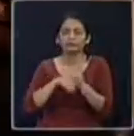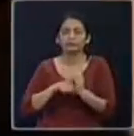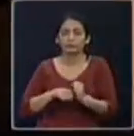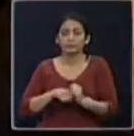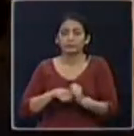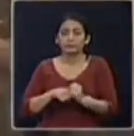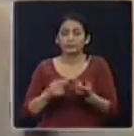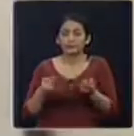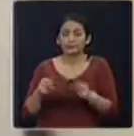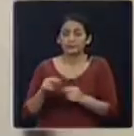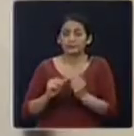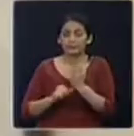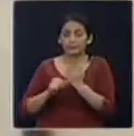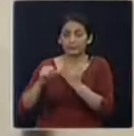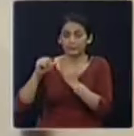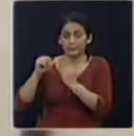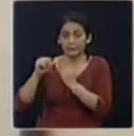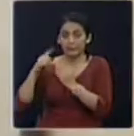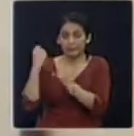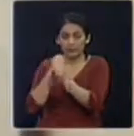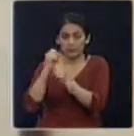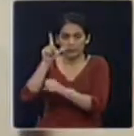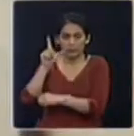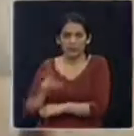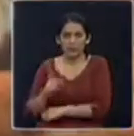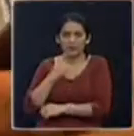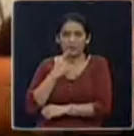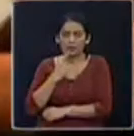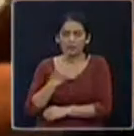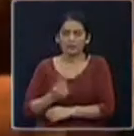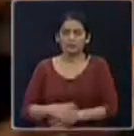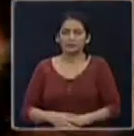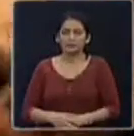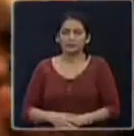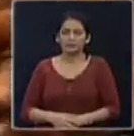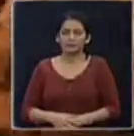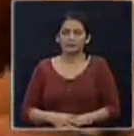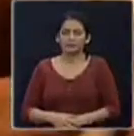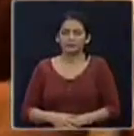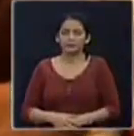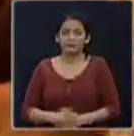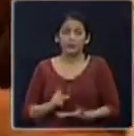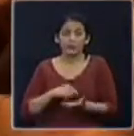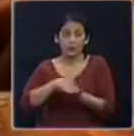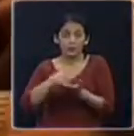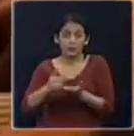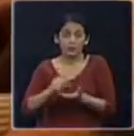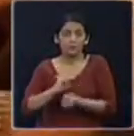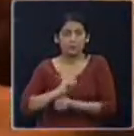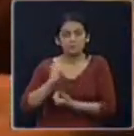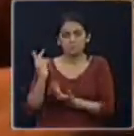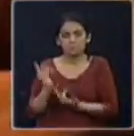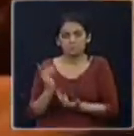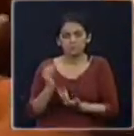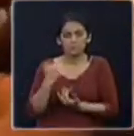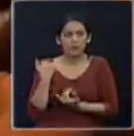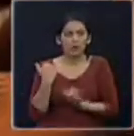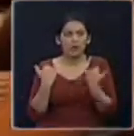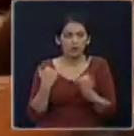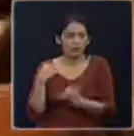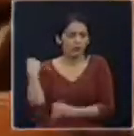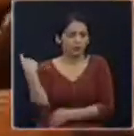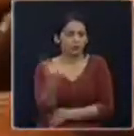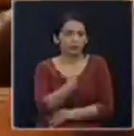quien agregó que la medida gubernamental se definirá en los próximos días. Esperamos la próxima semana tener definido en función de